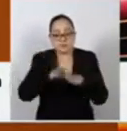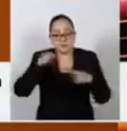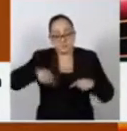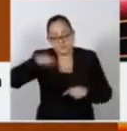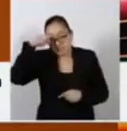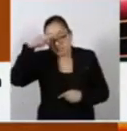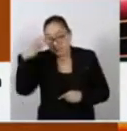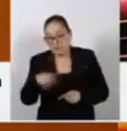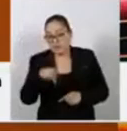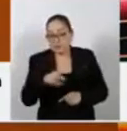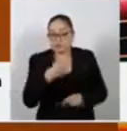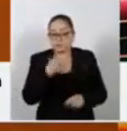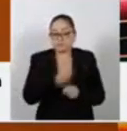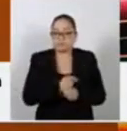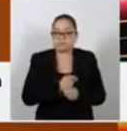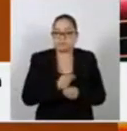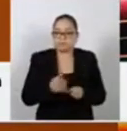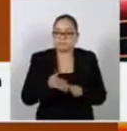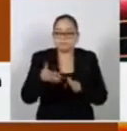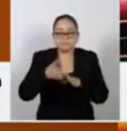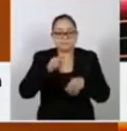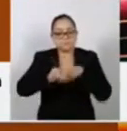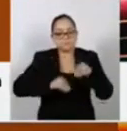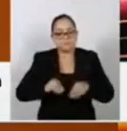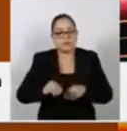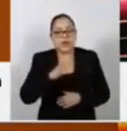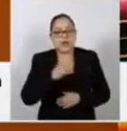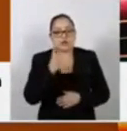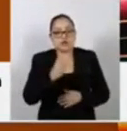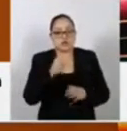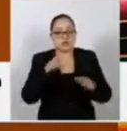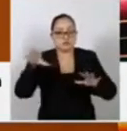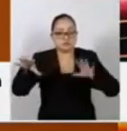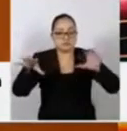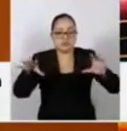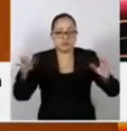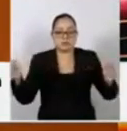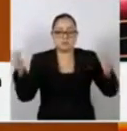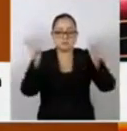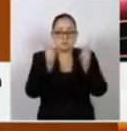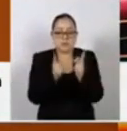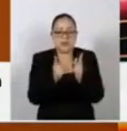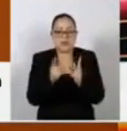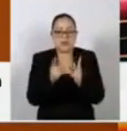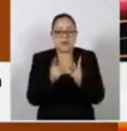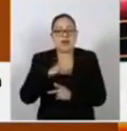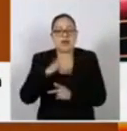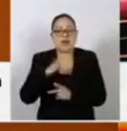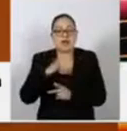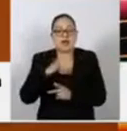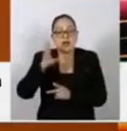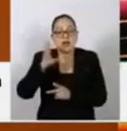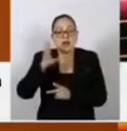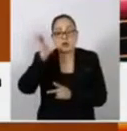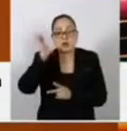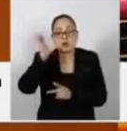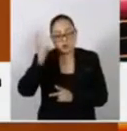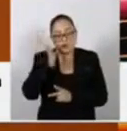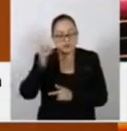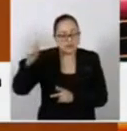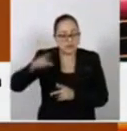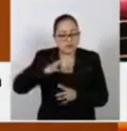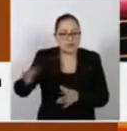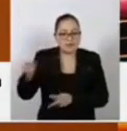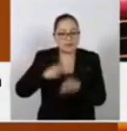país. Fue puente entre dos mundos. Cuando en 1519 Hernán Cortés desembarcó y fundó la Villa Rica de